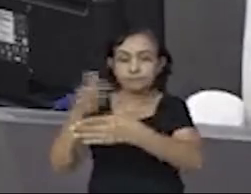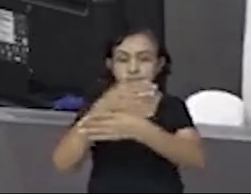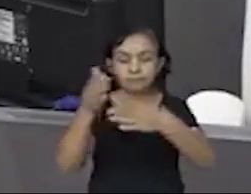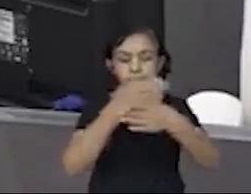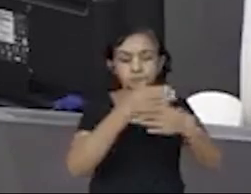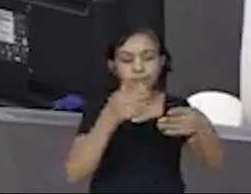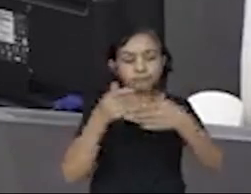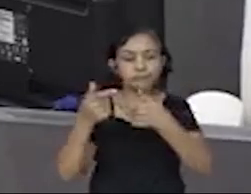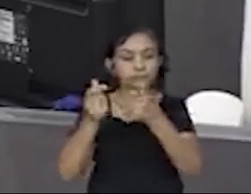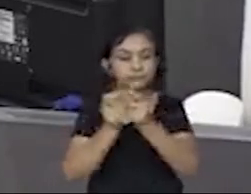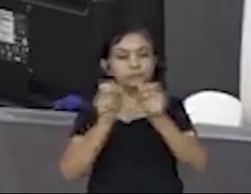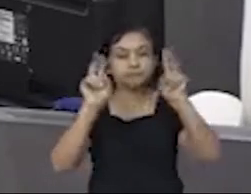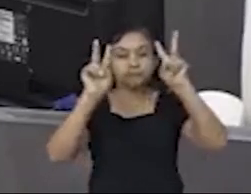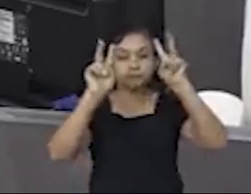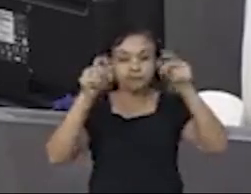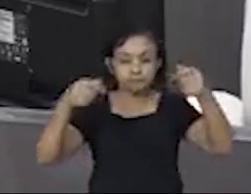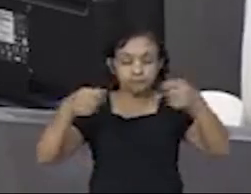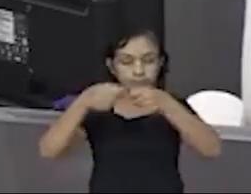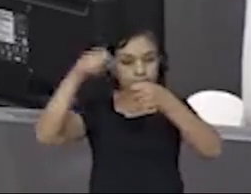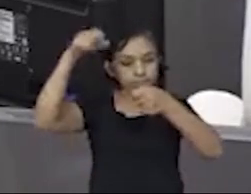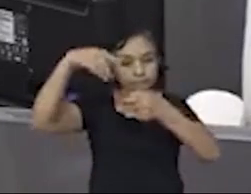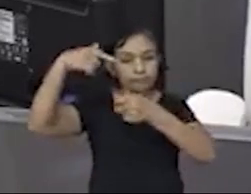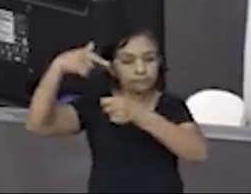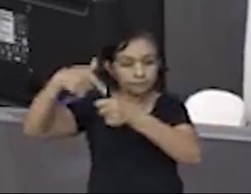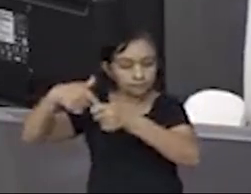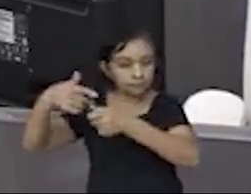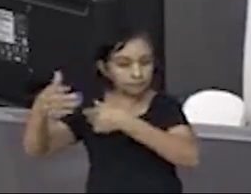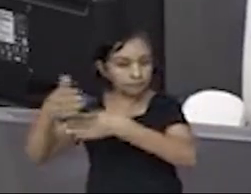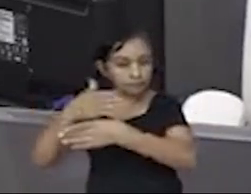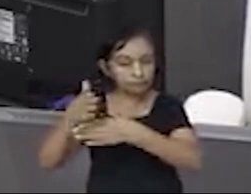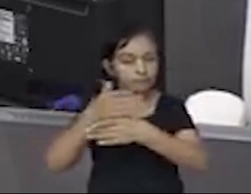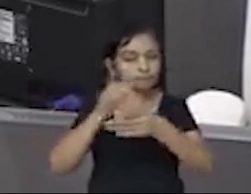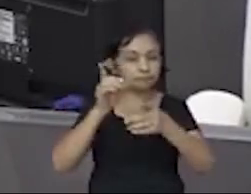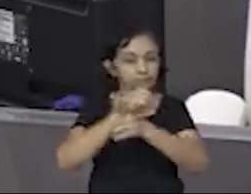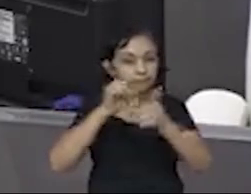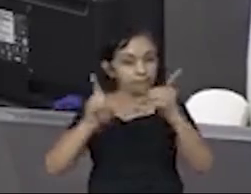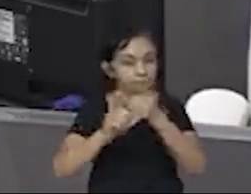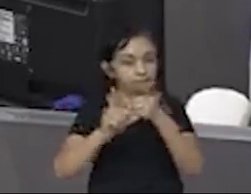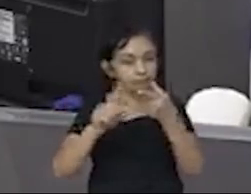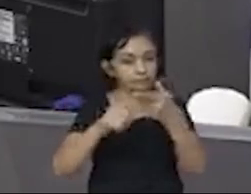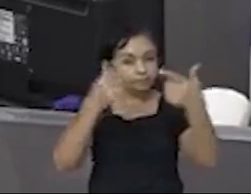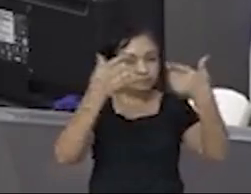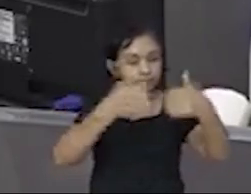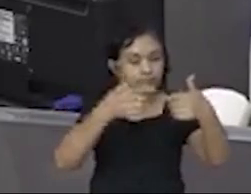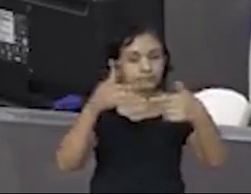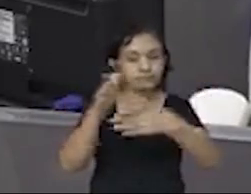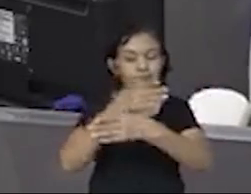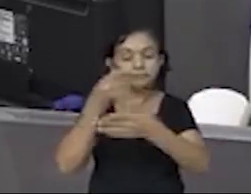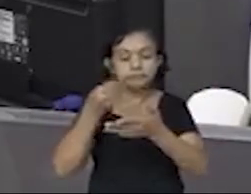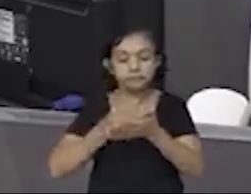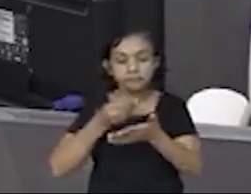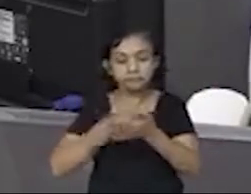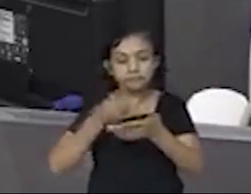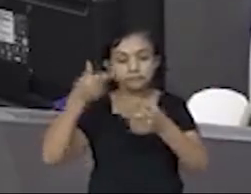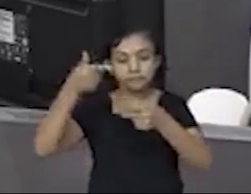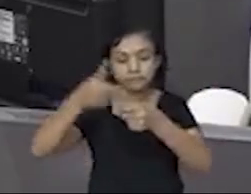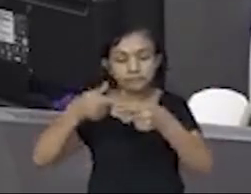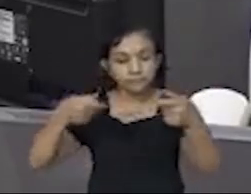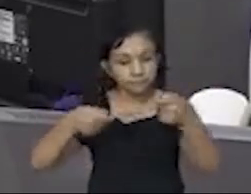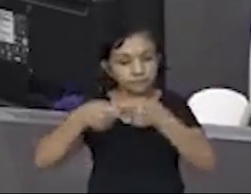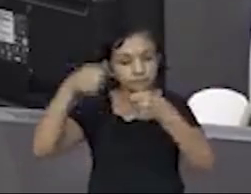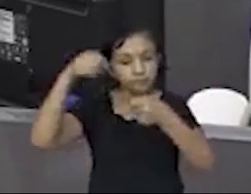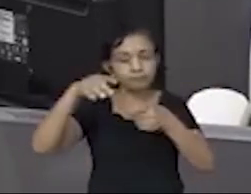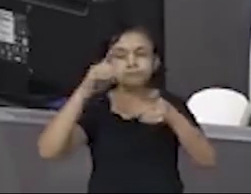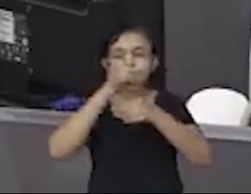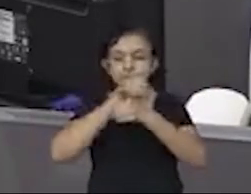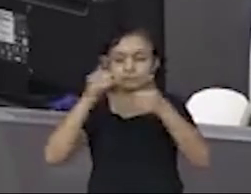electricidad e hidrocarburos garantizando que tanto las empresas como los consumidores cumplan con